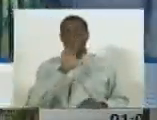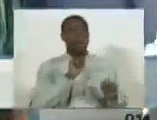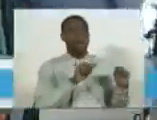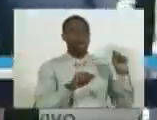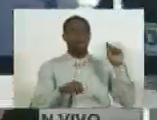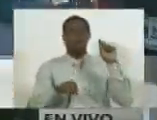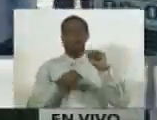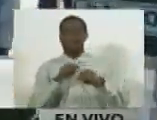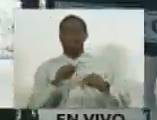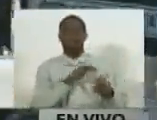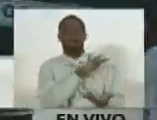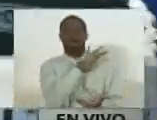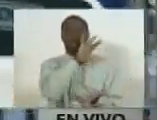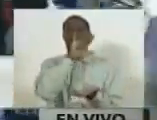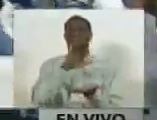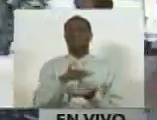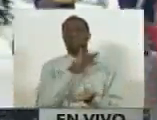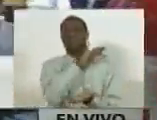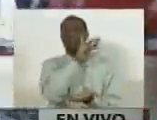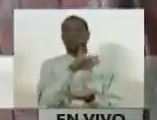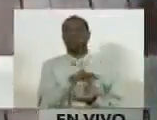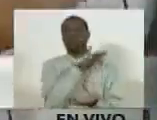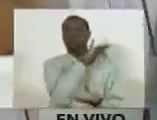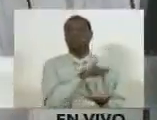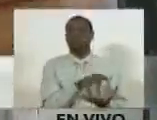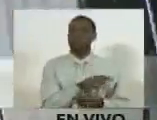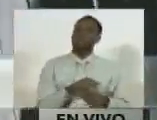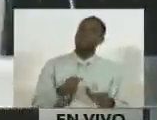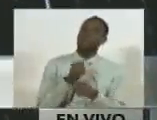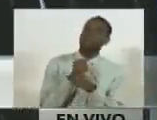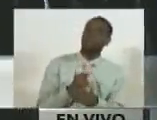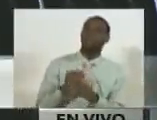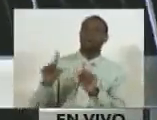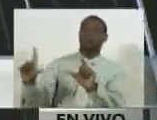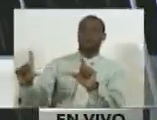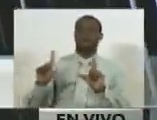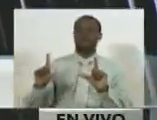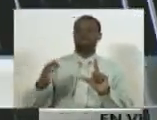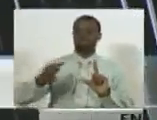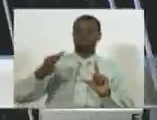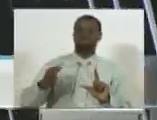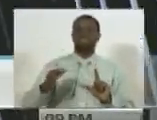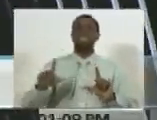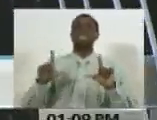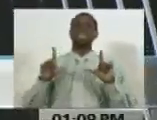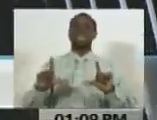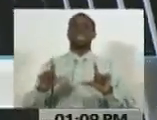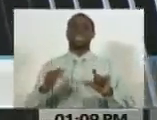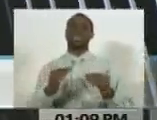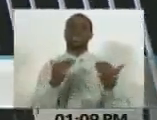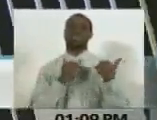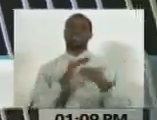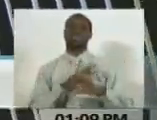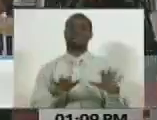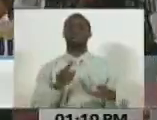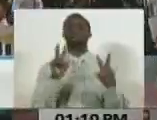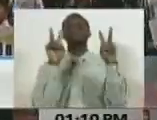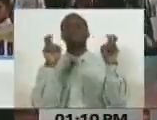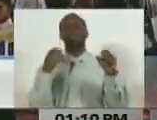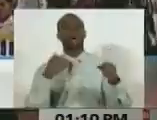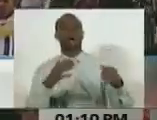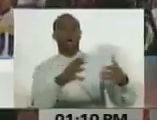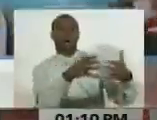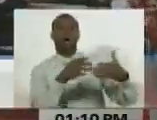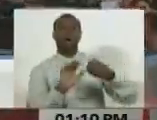han asistido para la entrega de sus titularidades. Esto como parte de la protección que brinda el